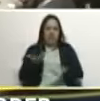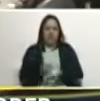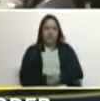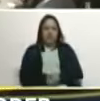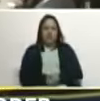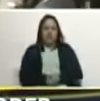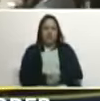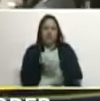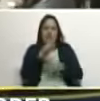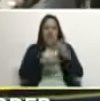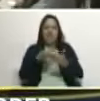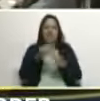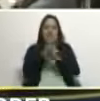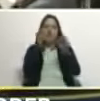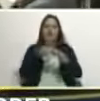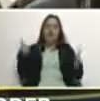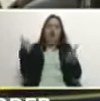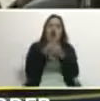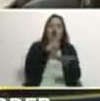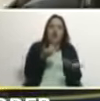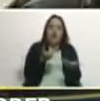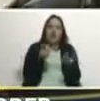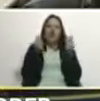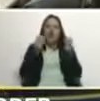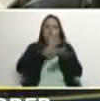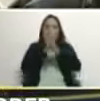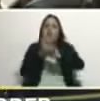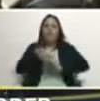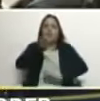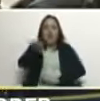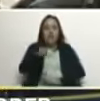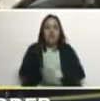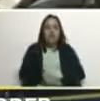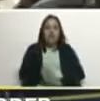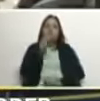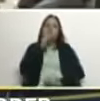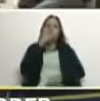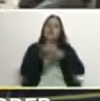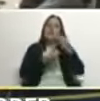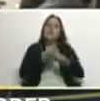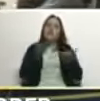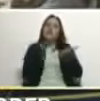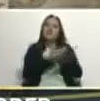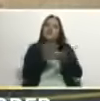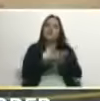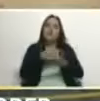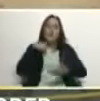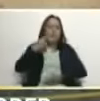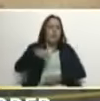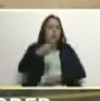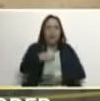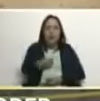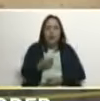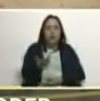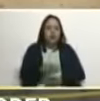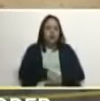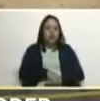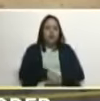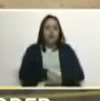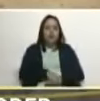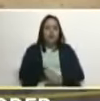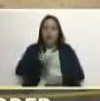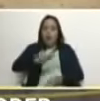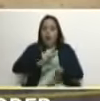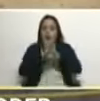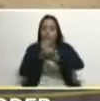manuales de golpes de Estado, de los manuales de cómo destruir los países. ¿Y quiénes han hecho esos manuales durante los siglos de los siglos de los siglos? Para destruir